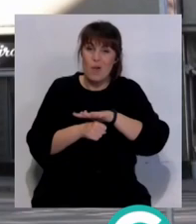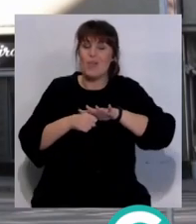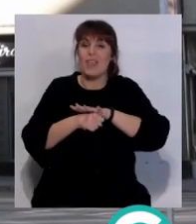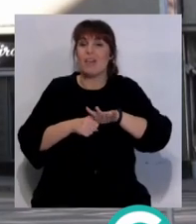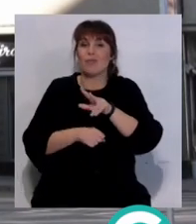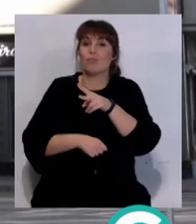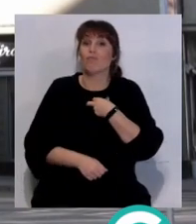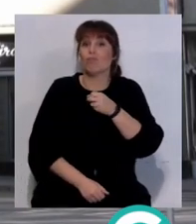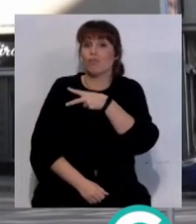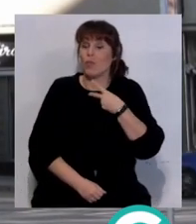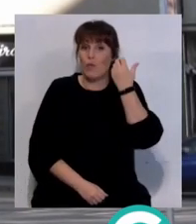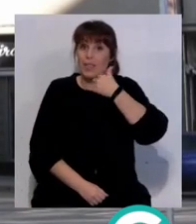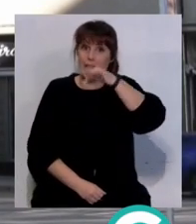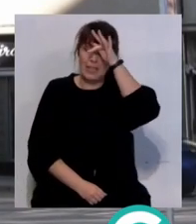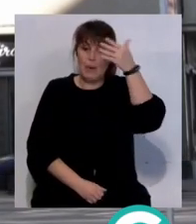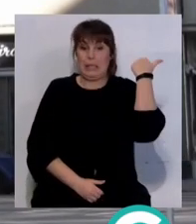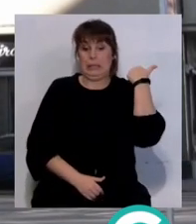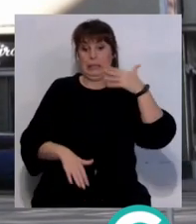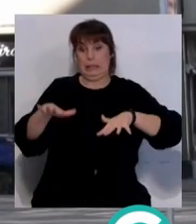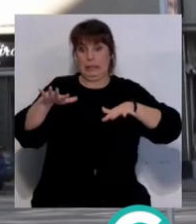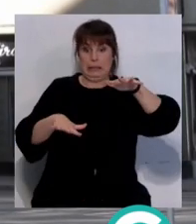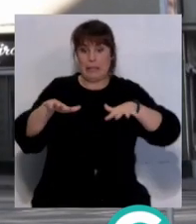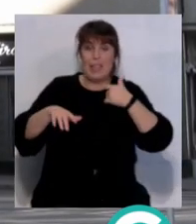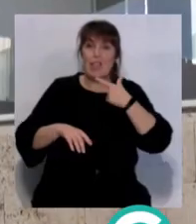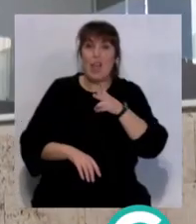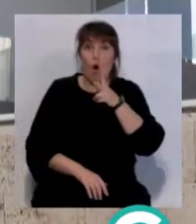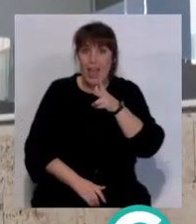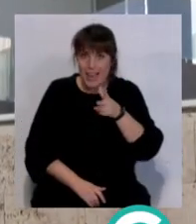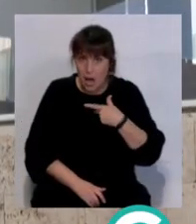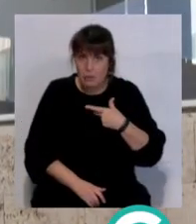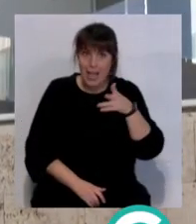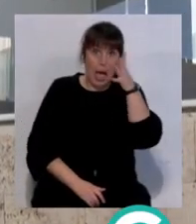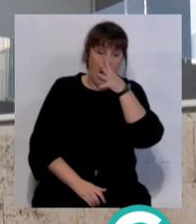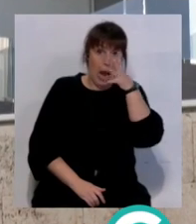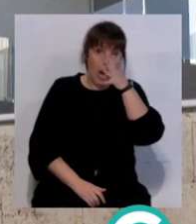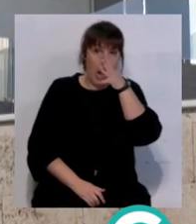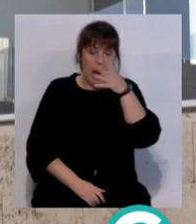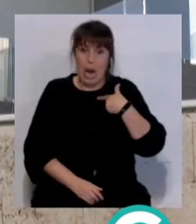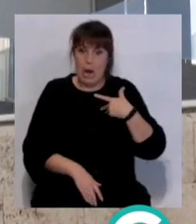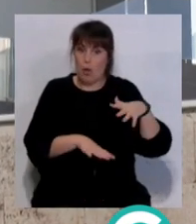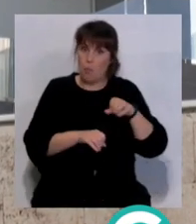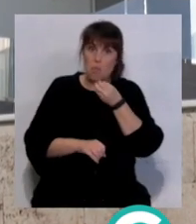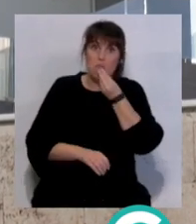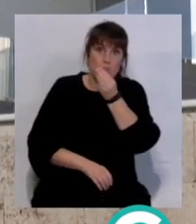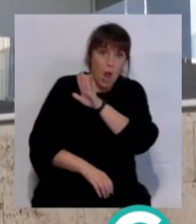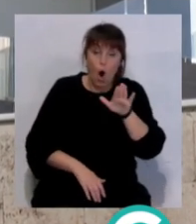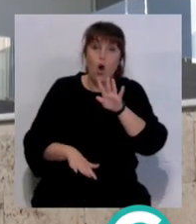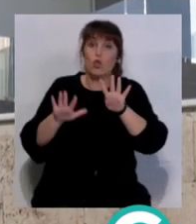del pasado fin de semana han sido dispares según los datos de Horeca. Jerez ha marcado los mejores registros con una media